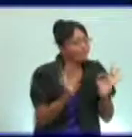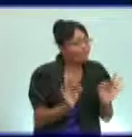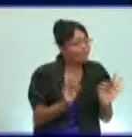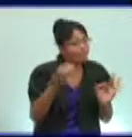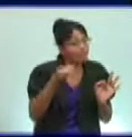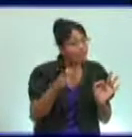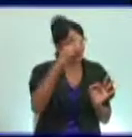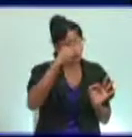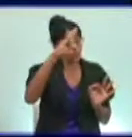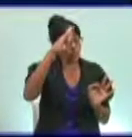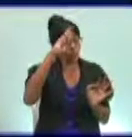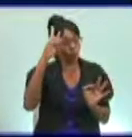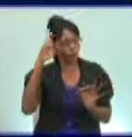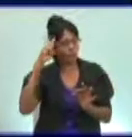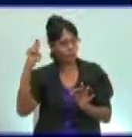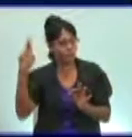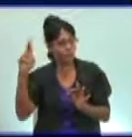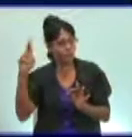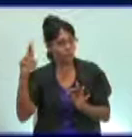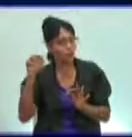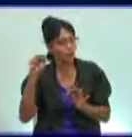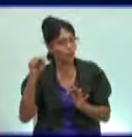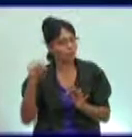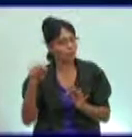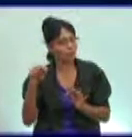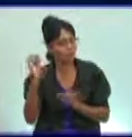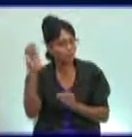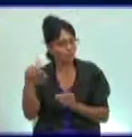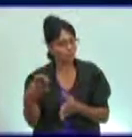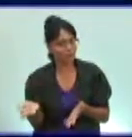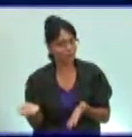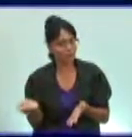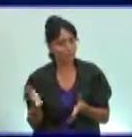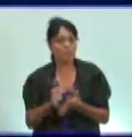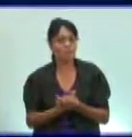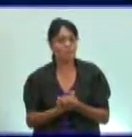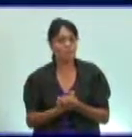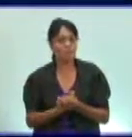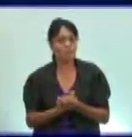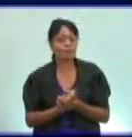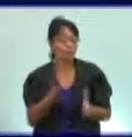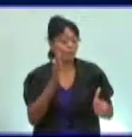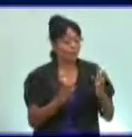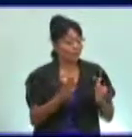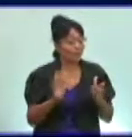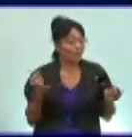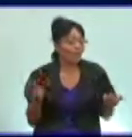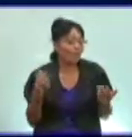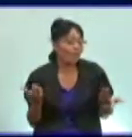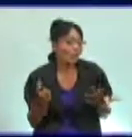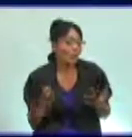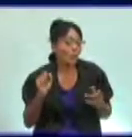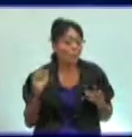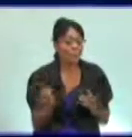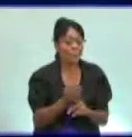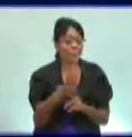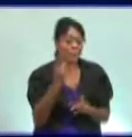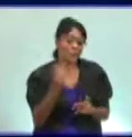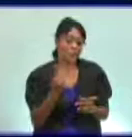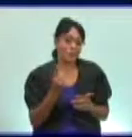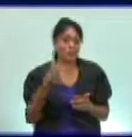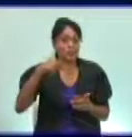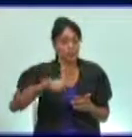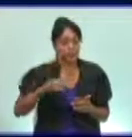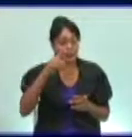ustedes la deben conocer porque es muy reciente. La temporada ciclónica en Cuba es del 1 de junio al 30 de noviembre. Quiere